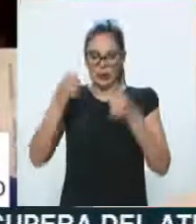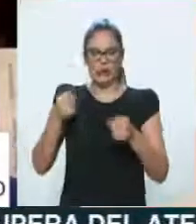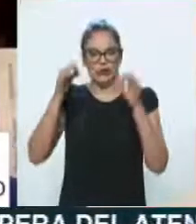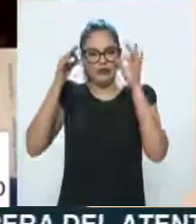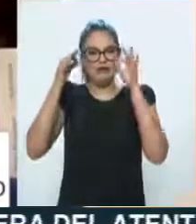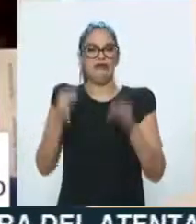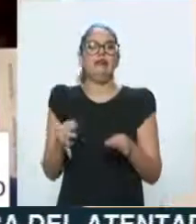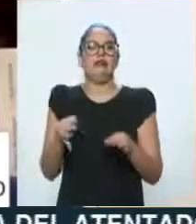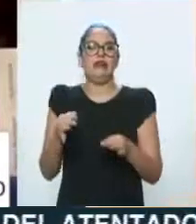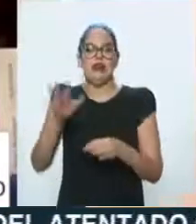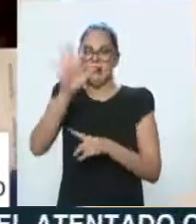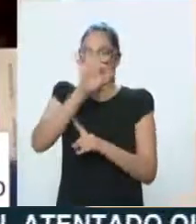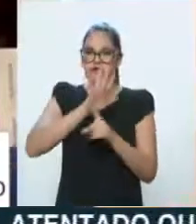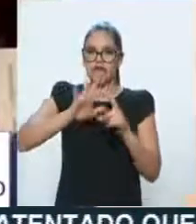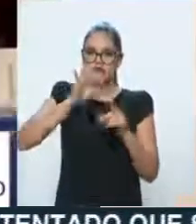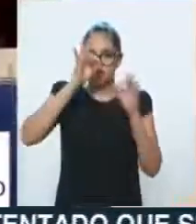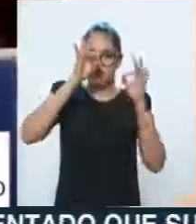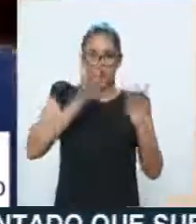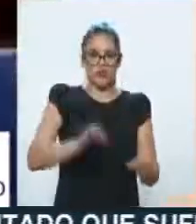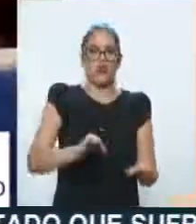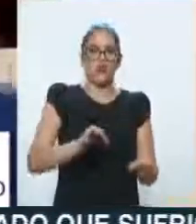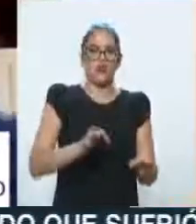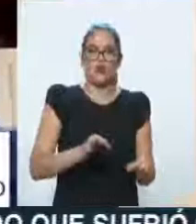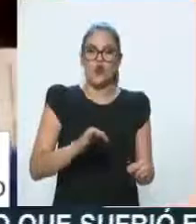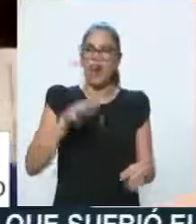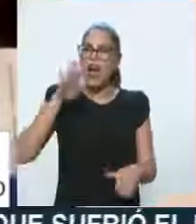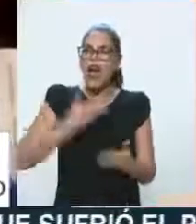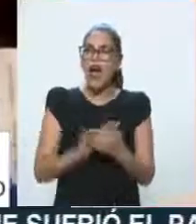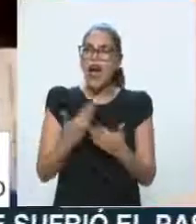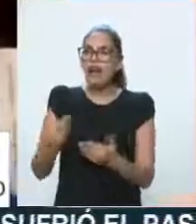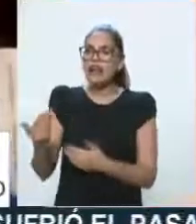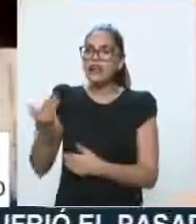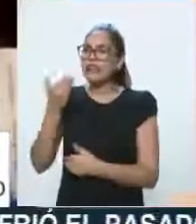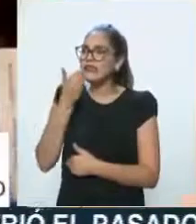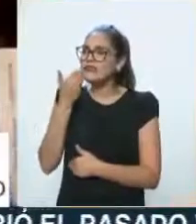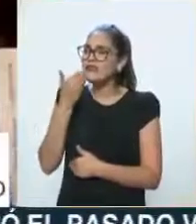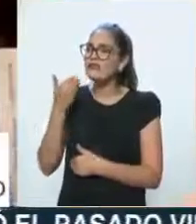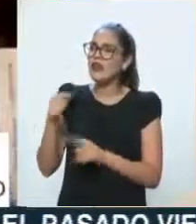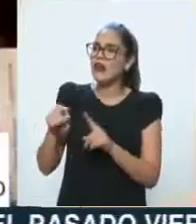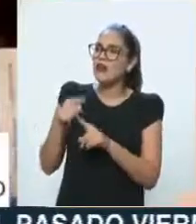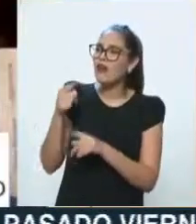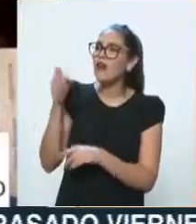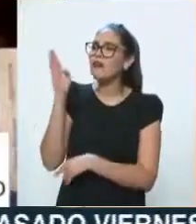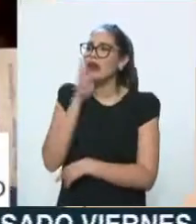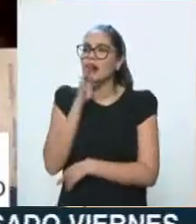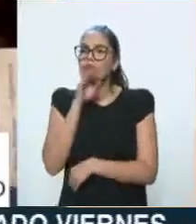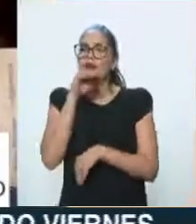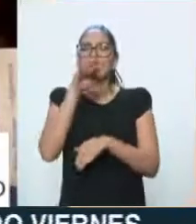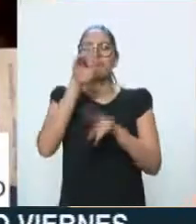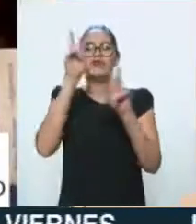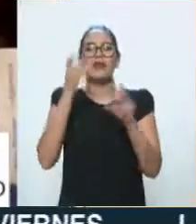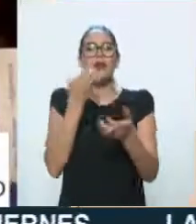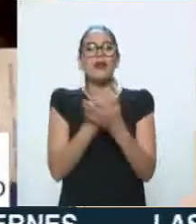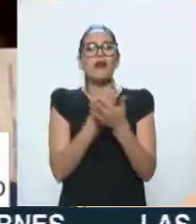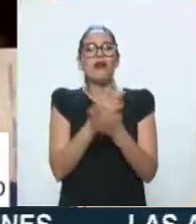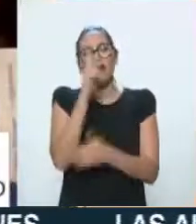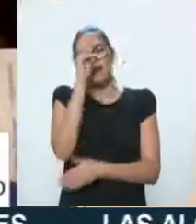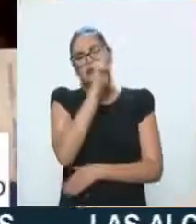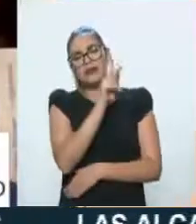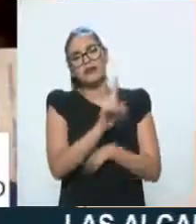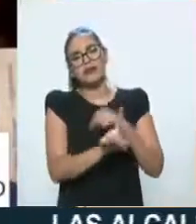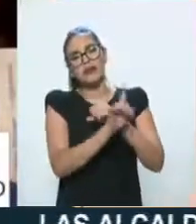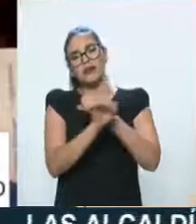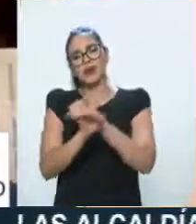en la región en un momento en el que estamos recibiendo muy pocas noticias positivas en materia económica. Es decir, vamos a tener